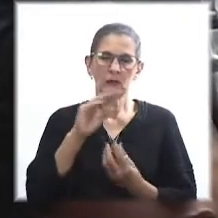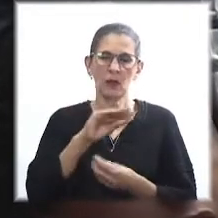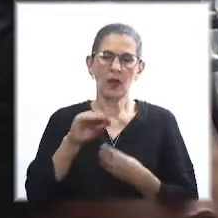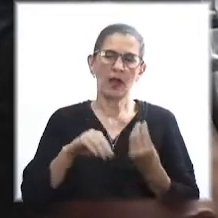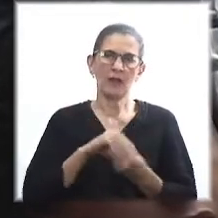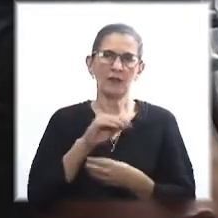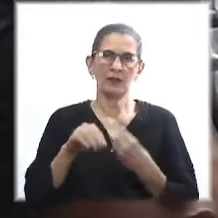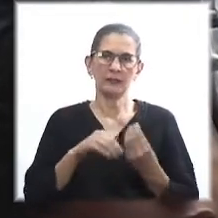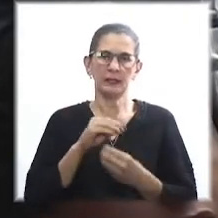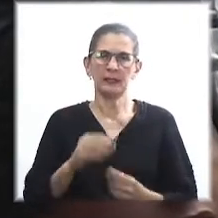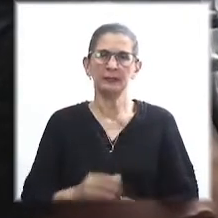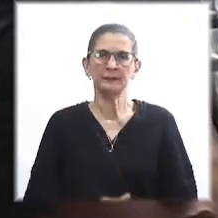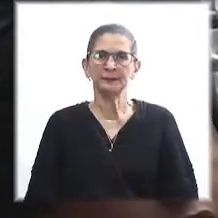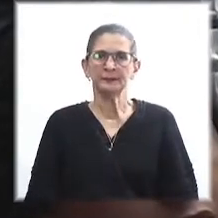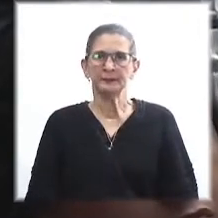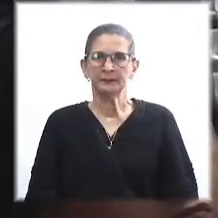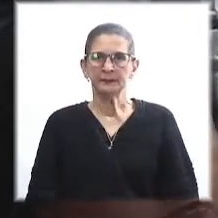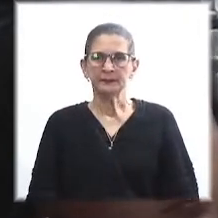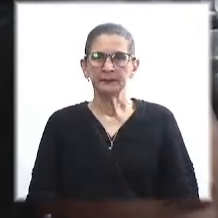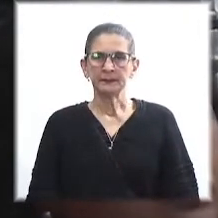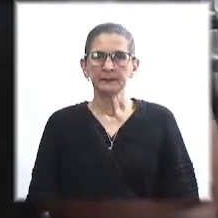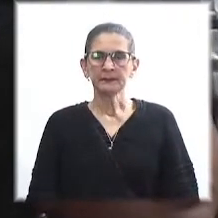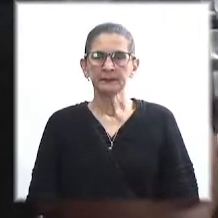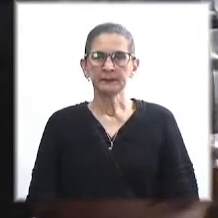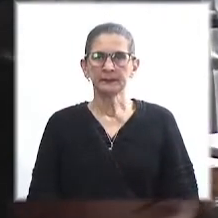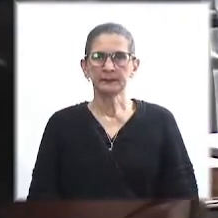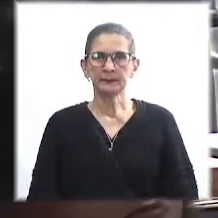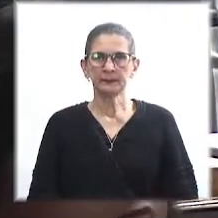doctor Jorge Larrañaga.